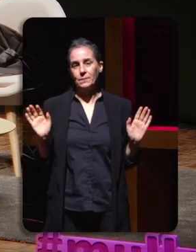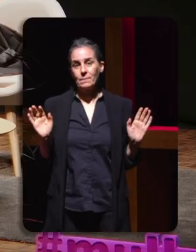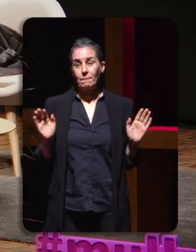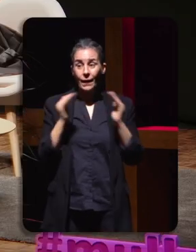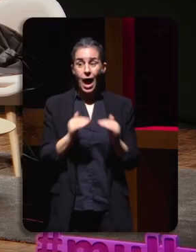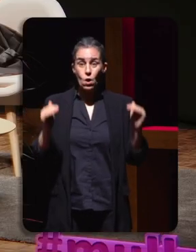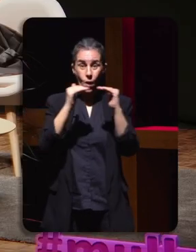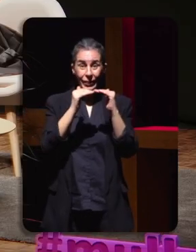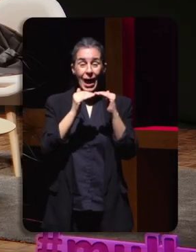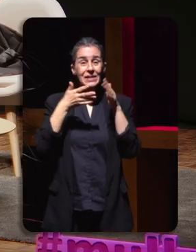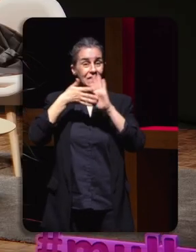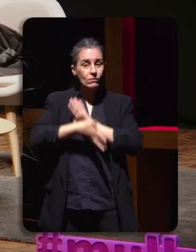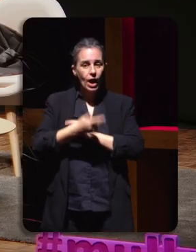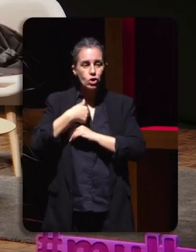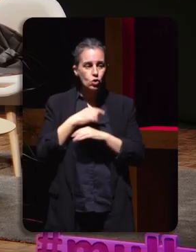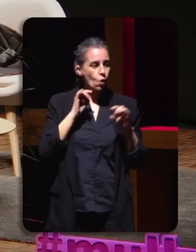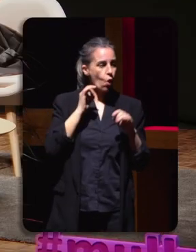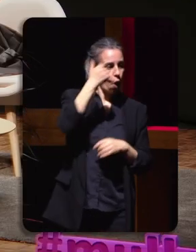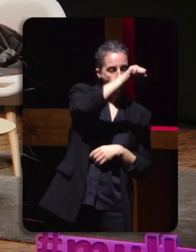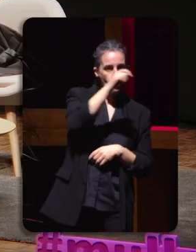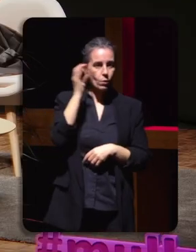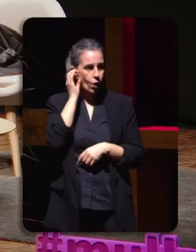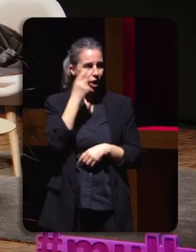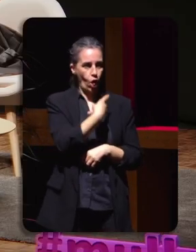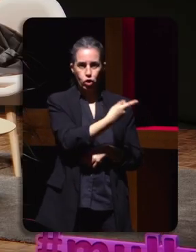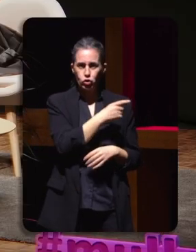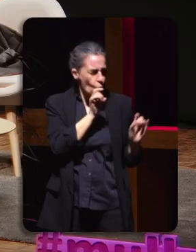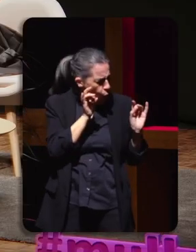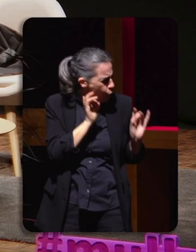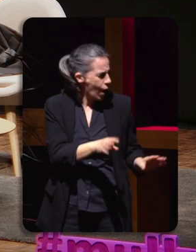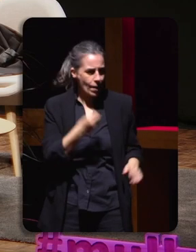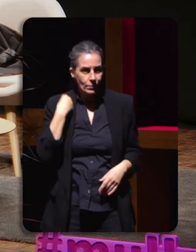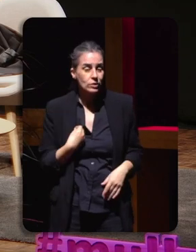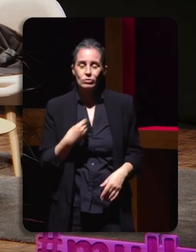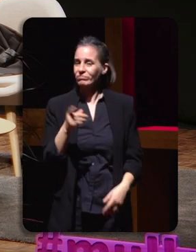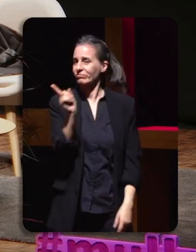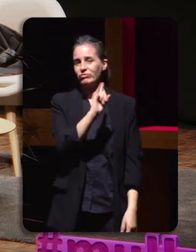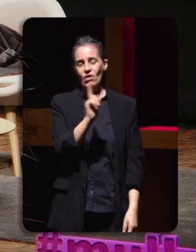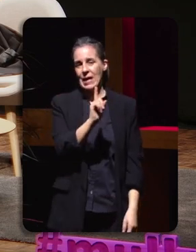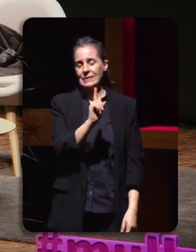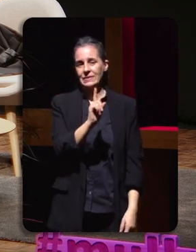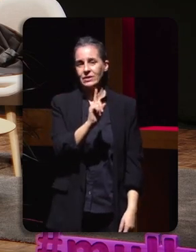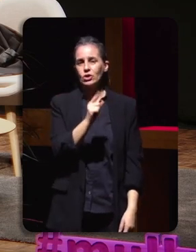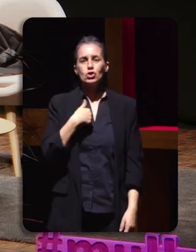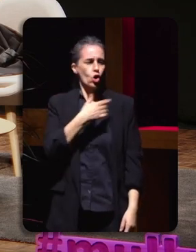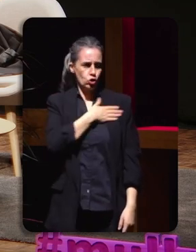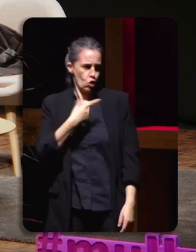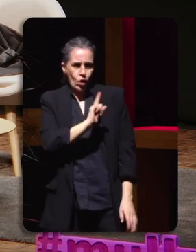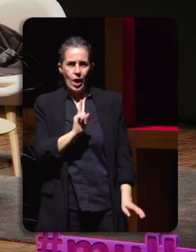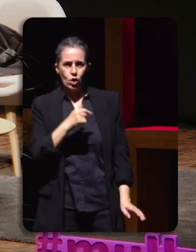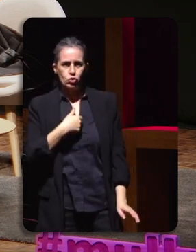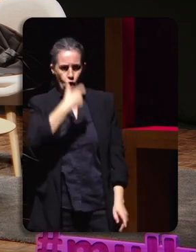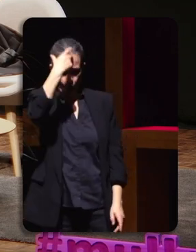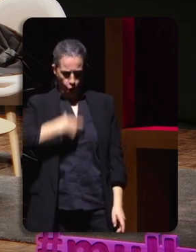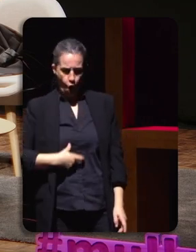la igualdad no es que yo sea igual a un tío repitamos esto muchas veces la igualdad no es que yo sea igual a un tío no quiero ser igual a un tío no